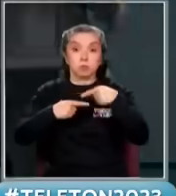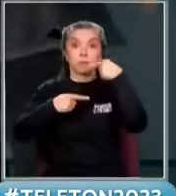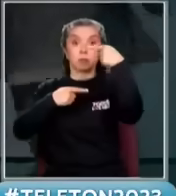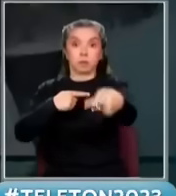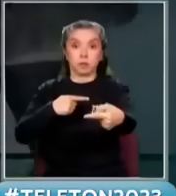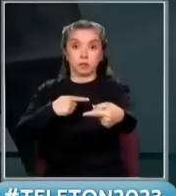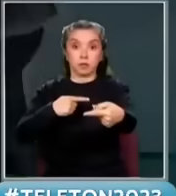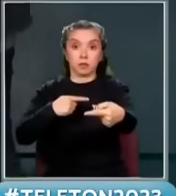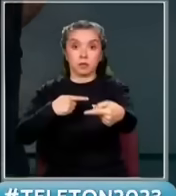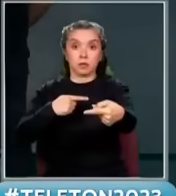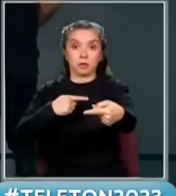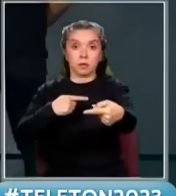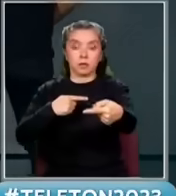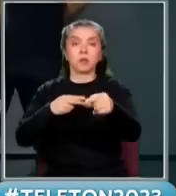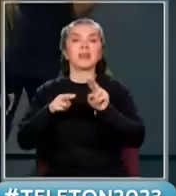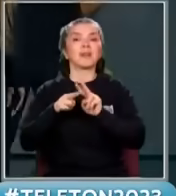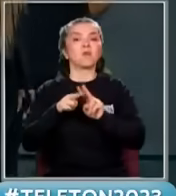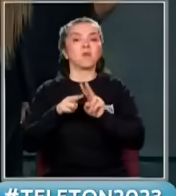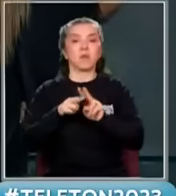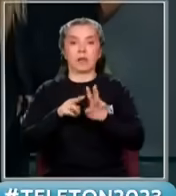acá.